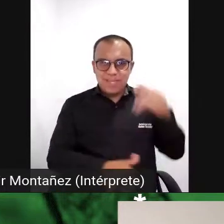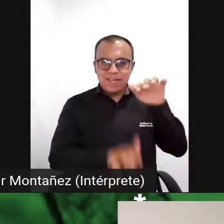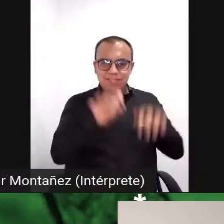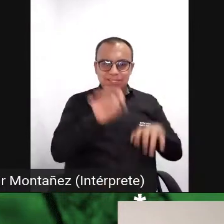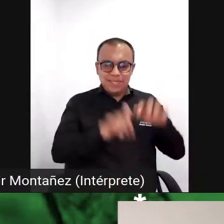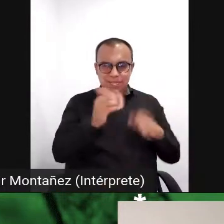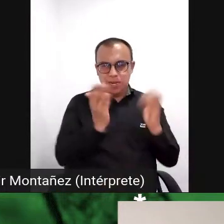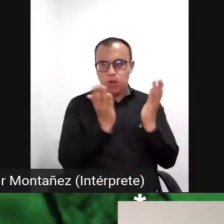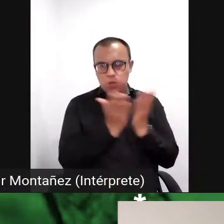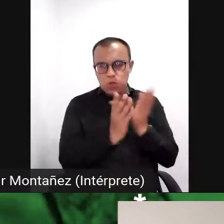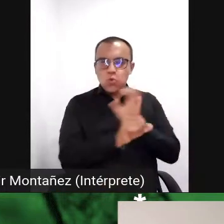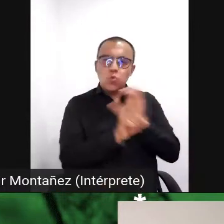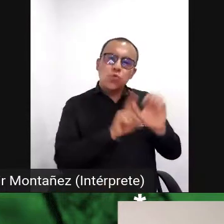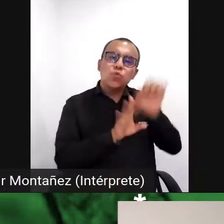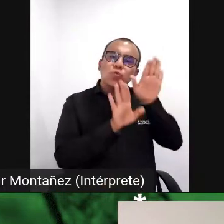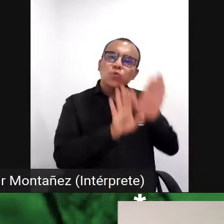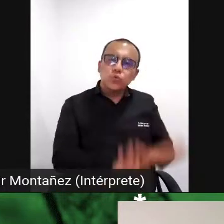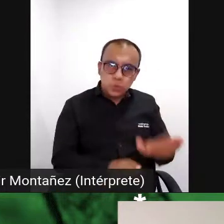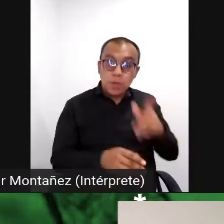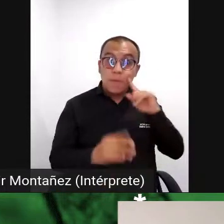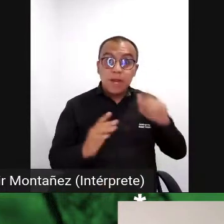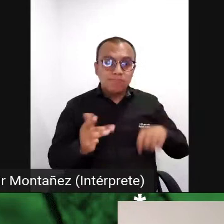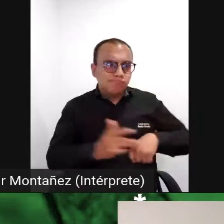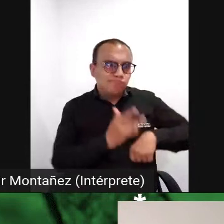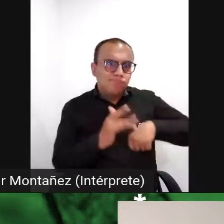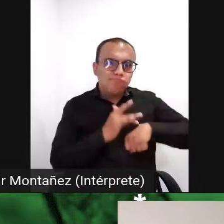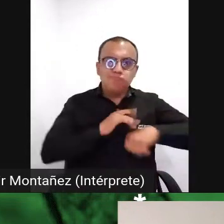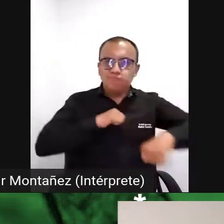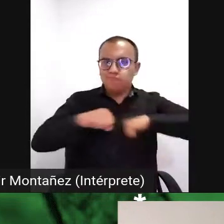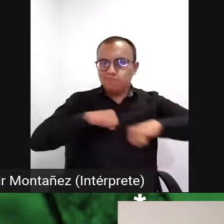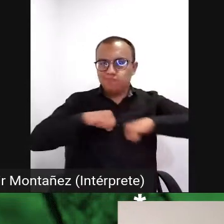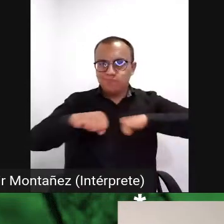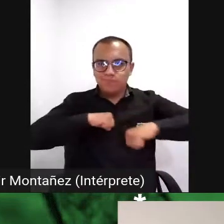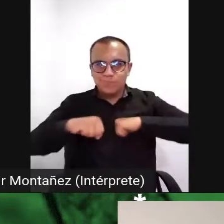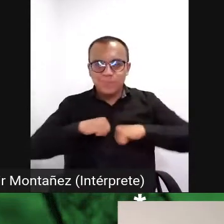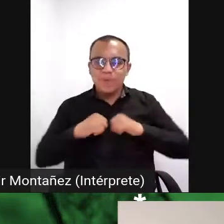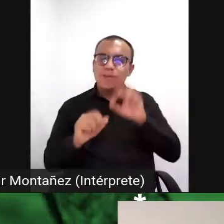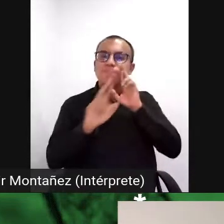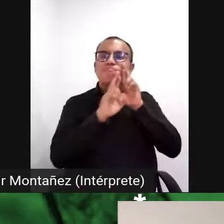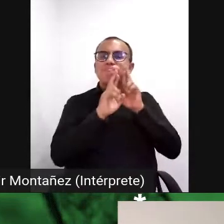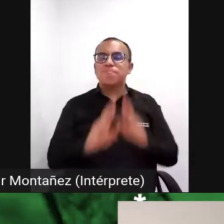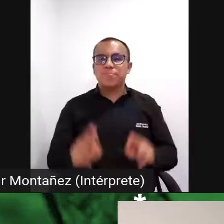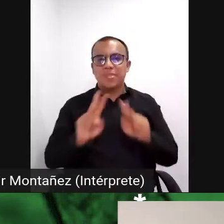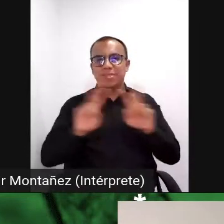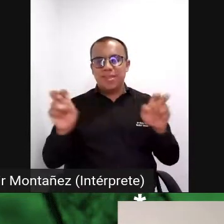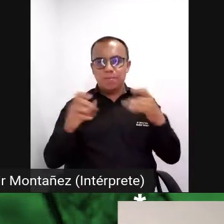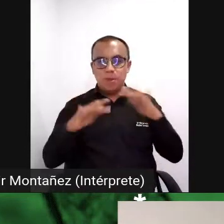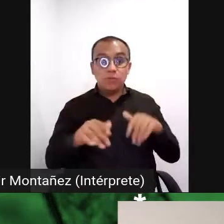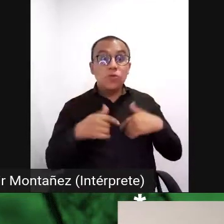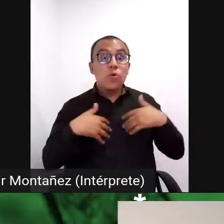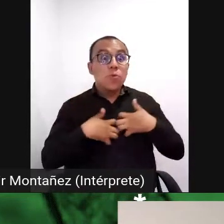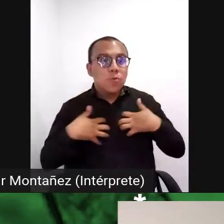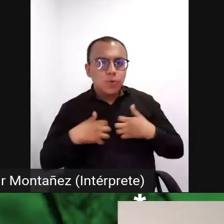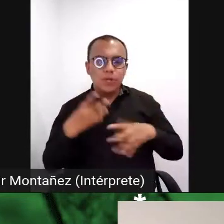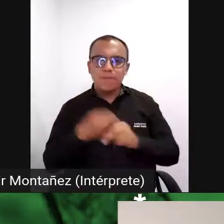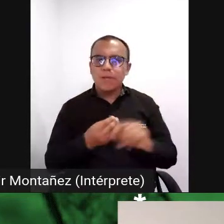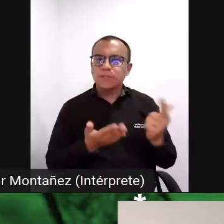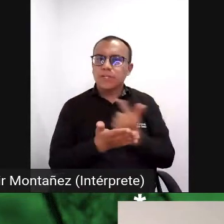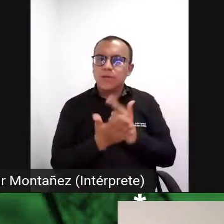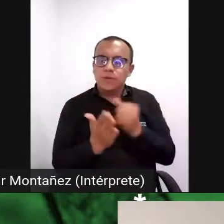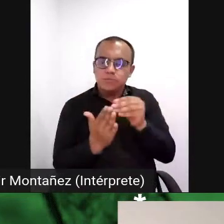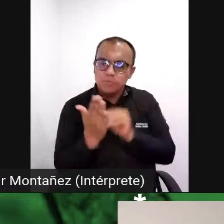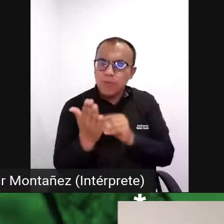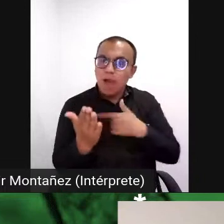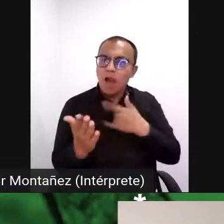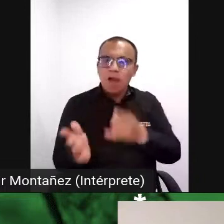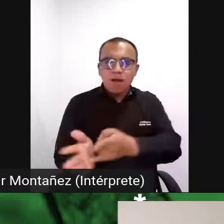Cultura para poder incentivar actividades propias de nosotros de reconocimiento de la fauna, y los premios siempre son el libro, y la gente queda muy